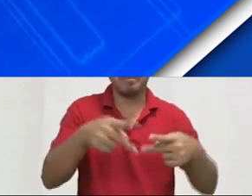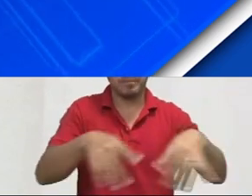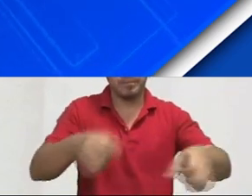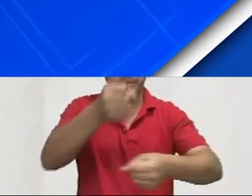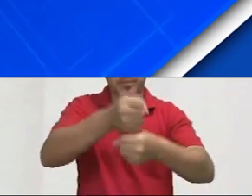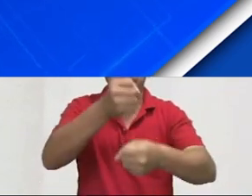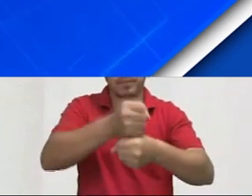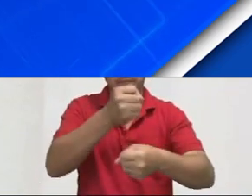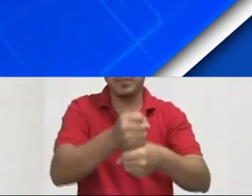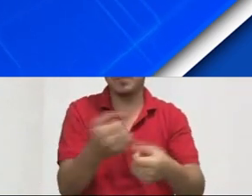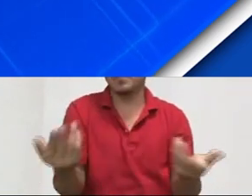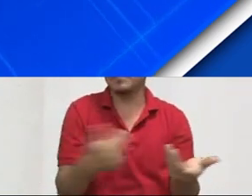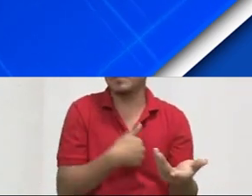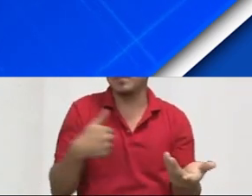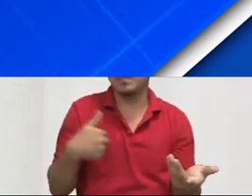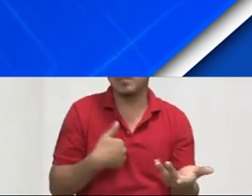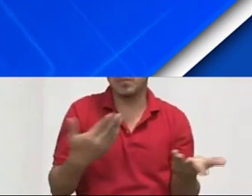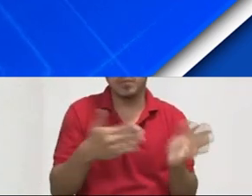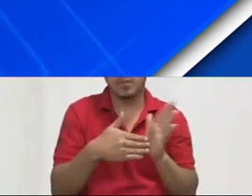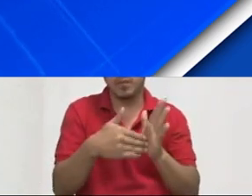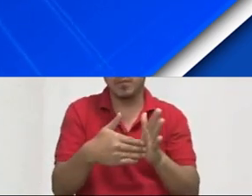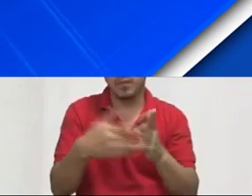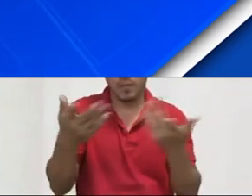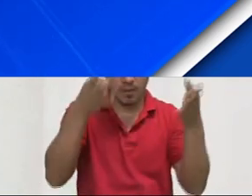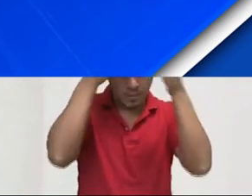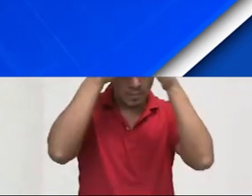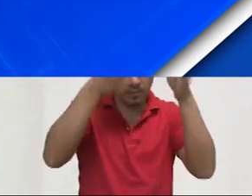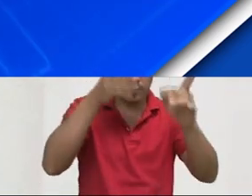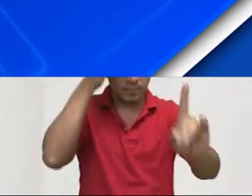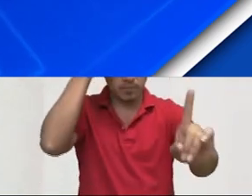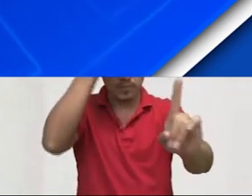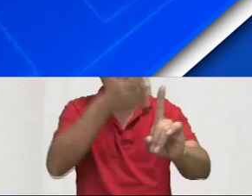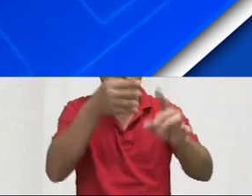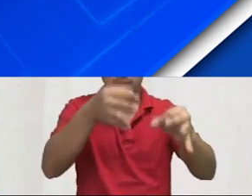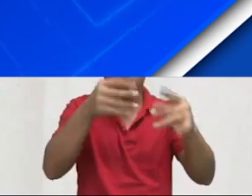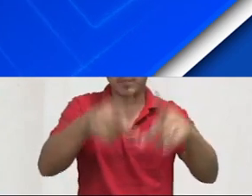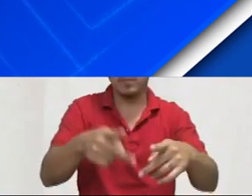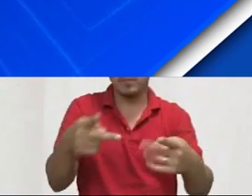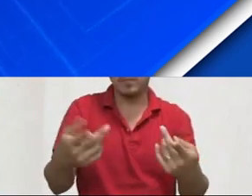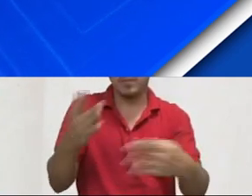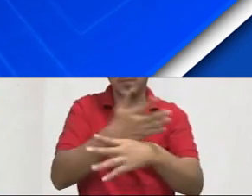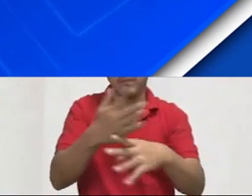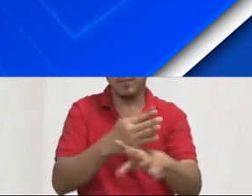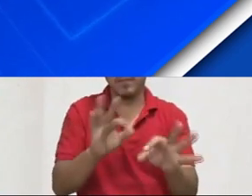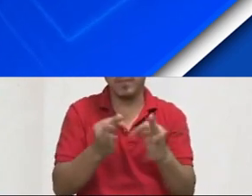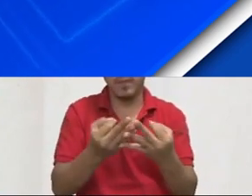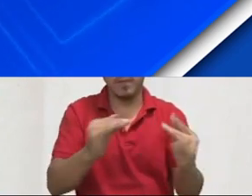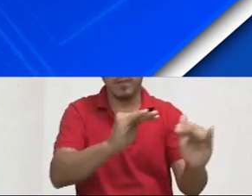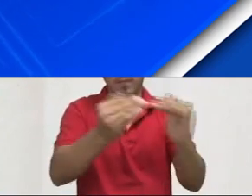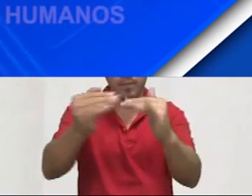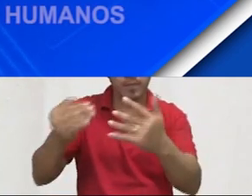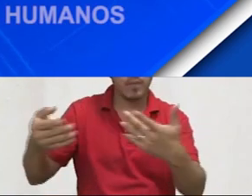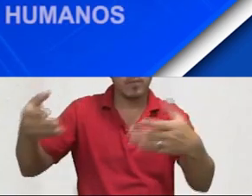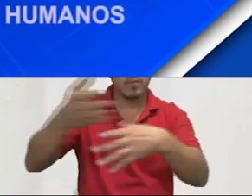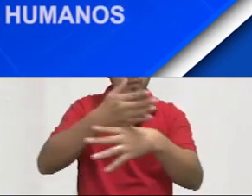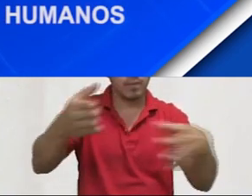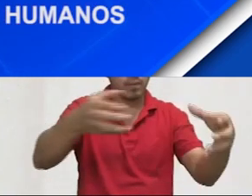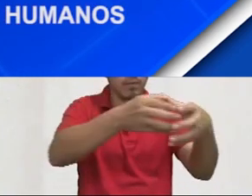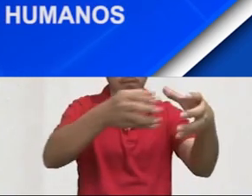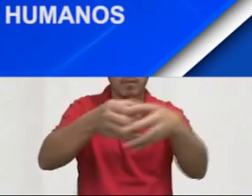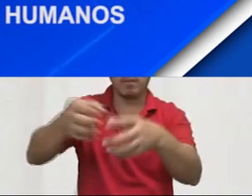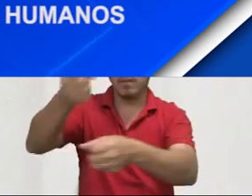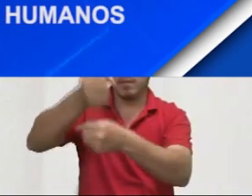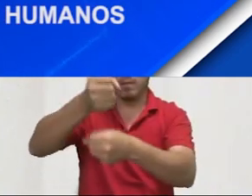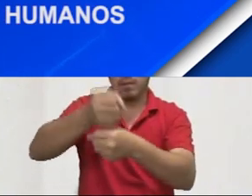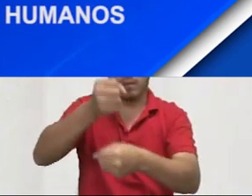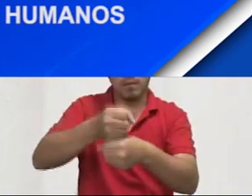de trabajo se basó en un modelo de atención directa a las personas y sus familias en barrios y comunidades, acercando el